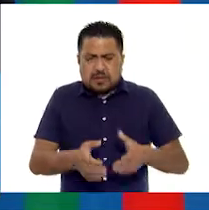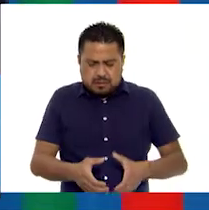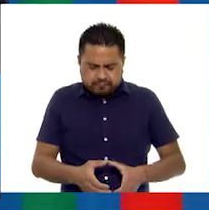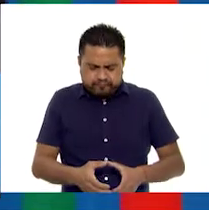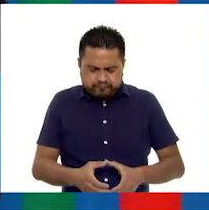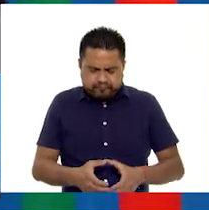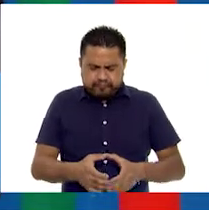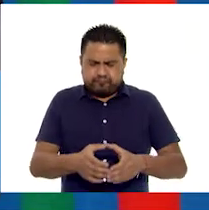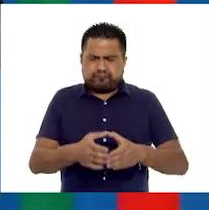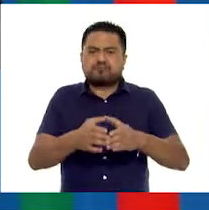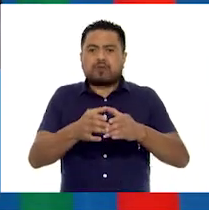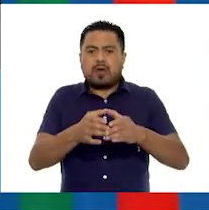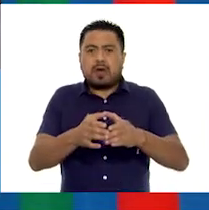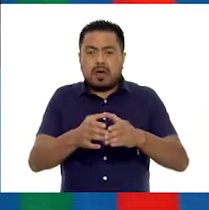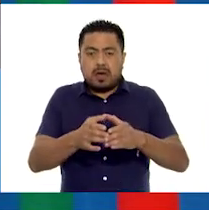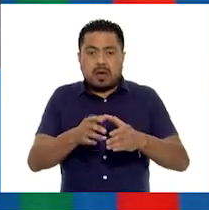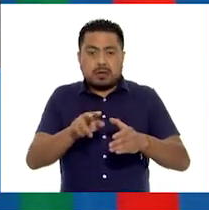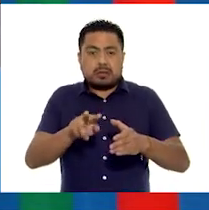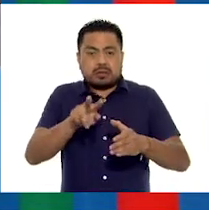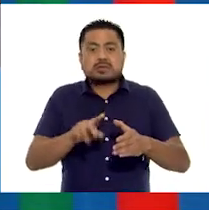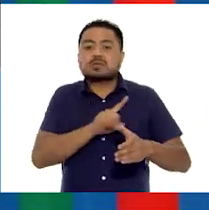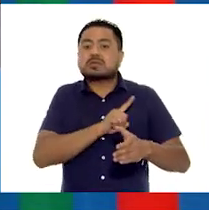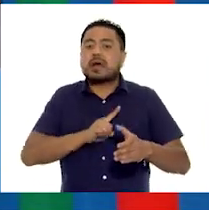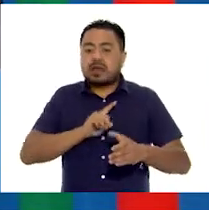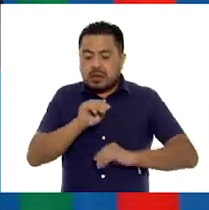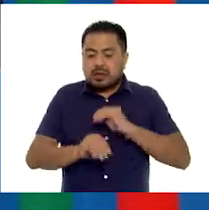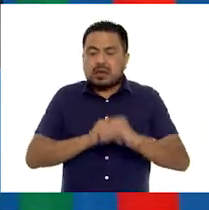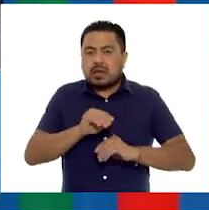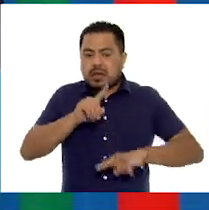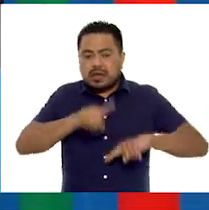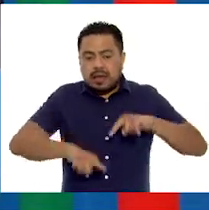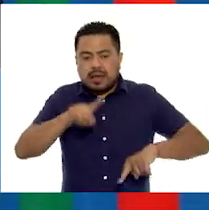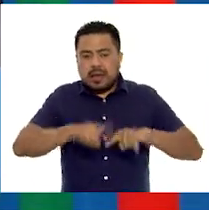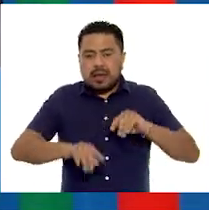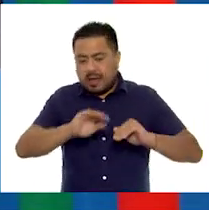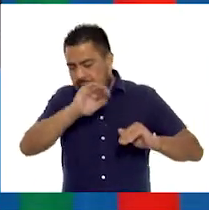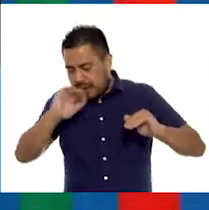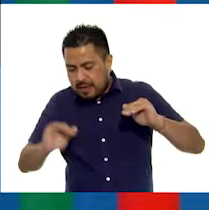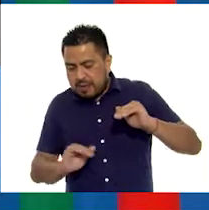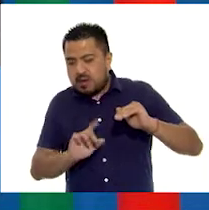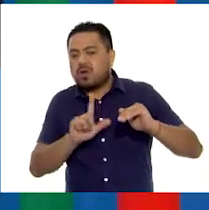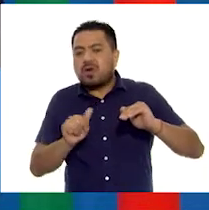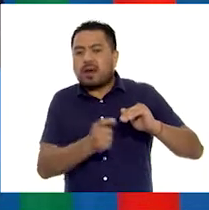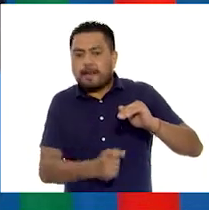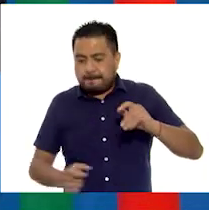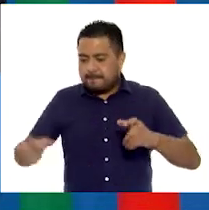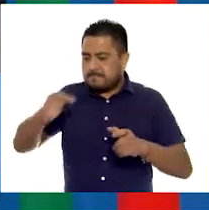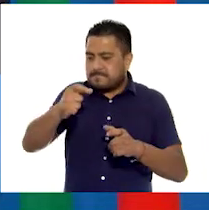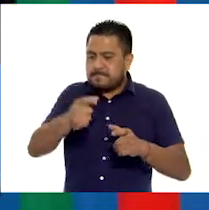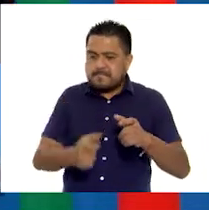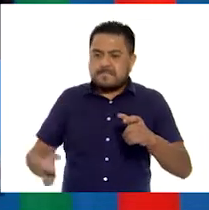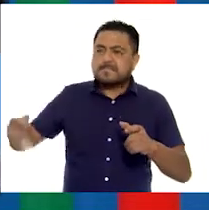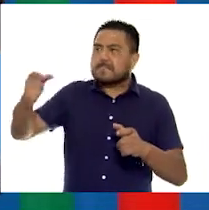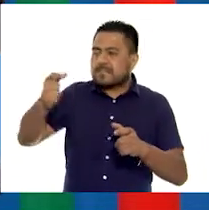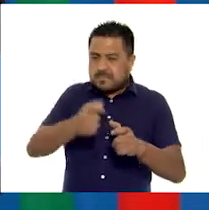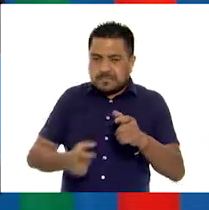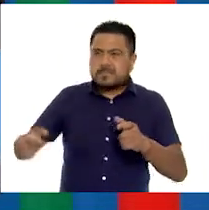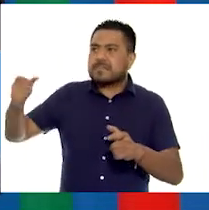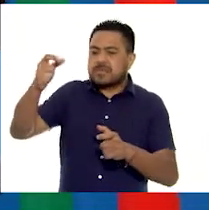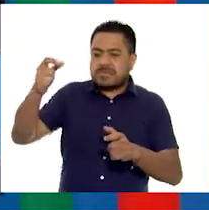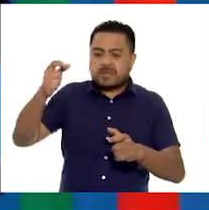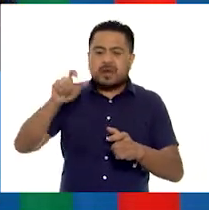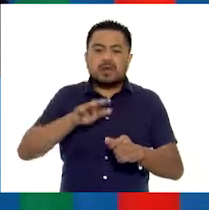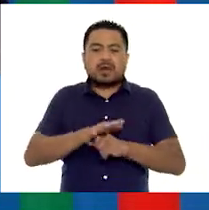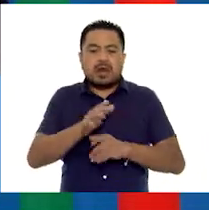pero para armar debemos ir quitando piezas de abajo y luego ponerlas en norte en la parte superior de